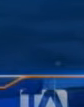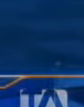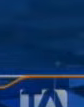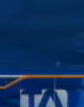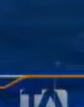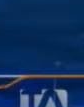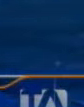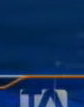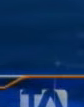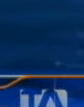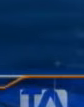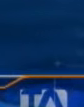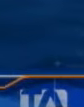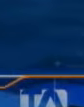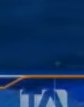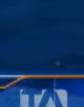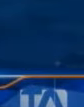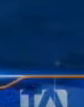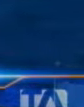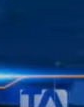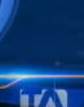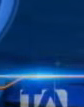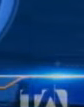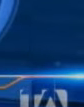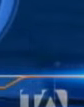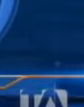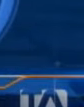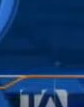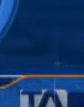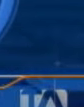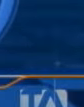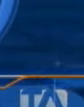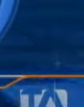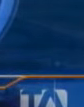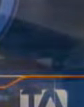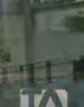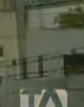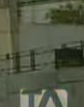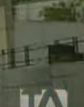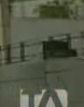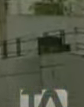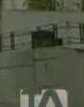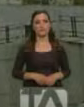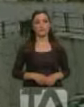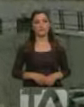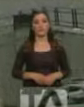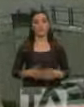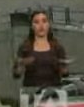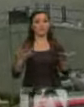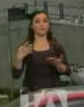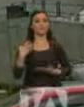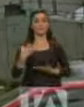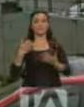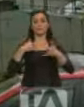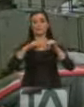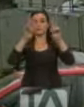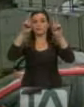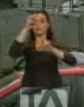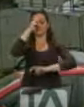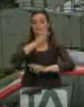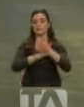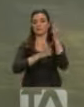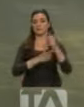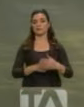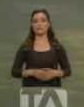el ISFA, para el Ministerio del Ambiente se traducen en el 80% de su presupuesto. Por ello seguirán reclamándole a las Fuerzas